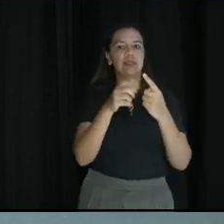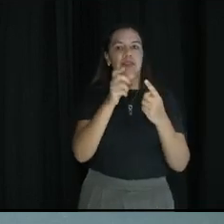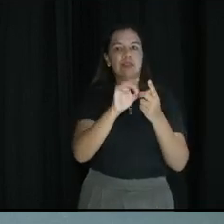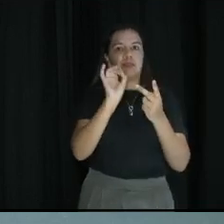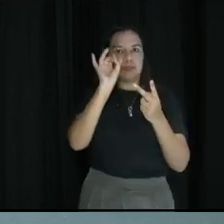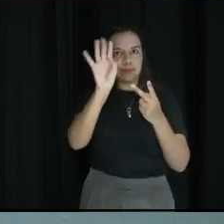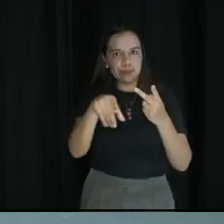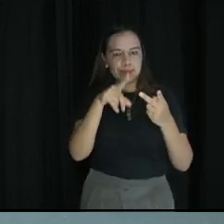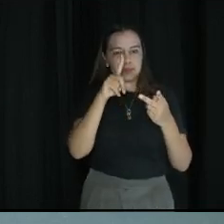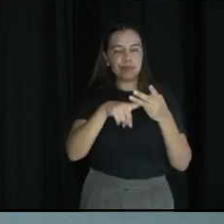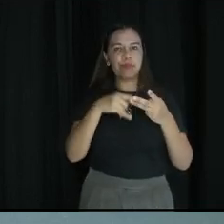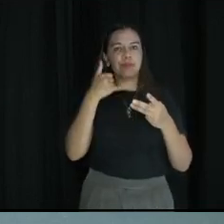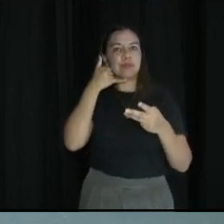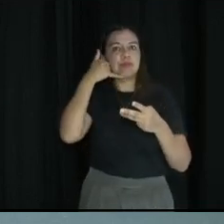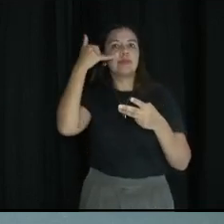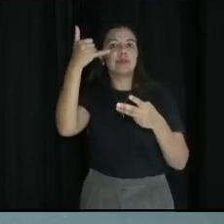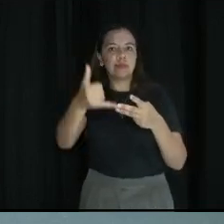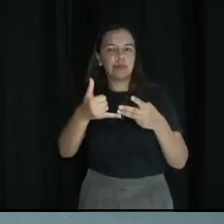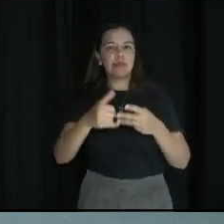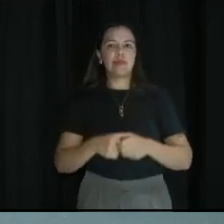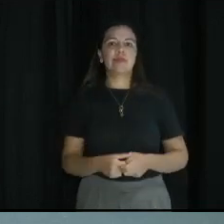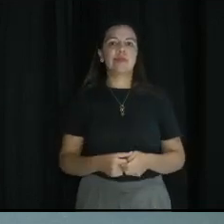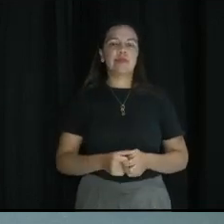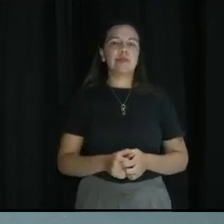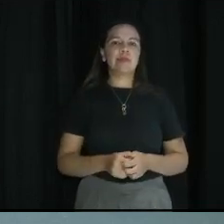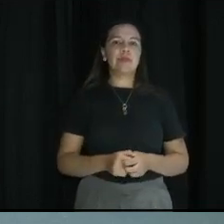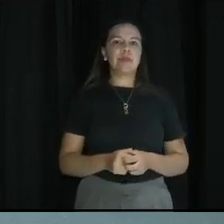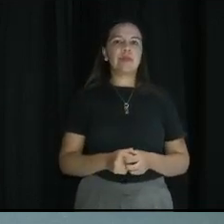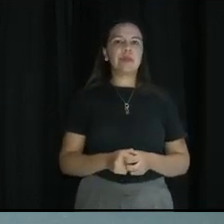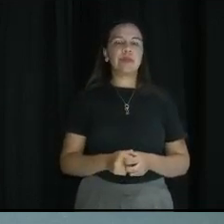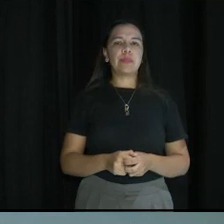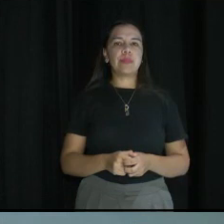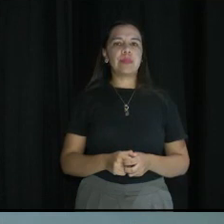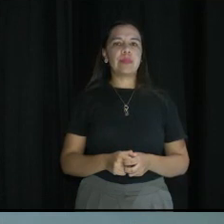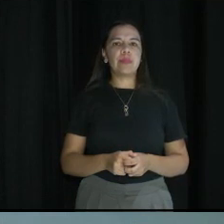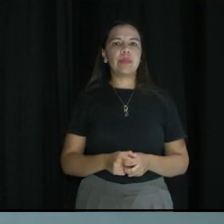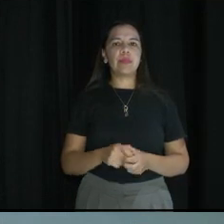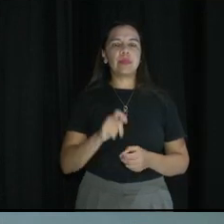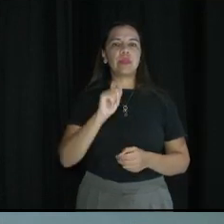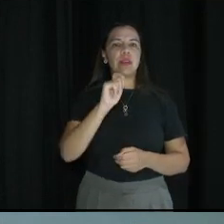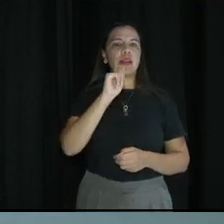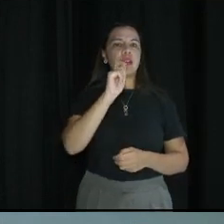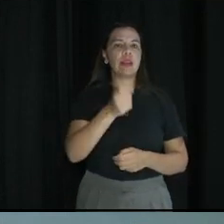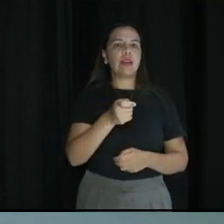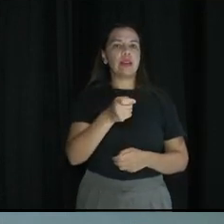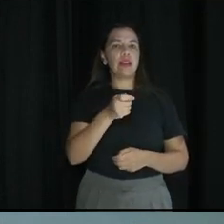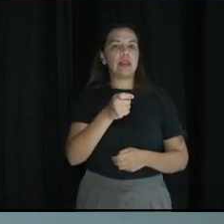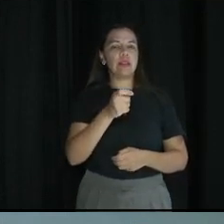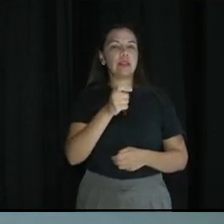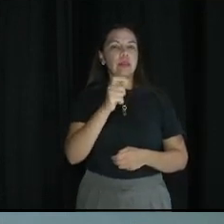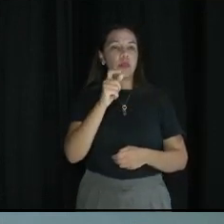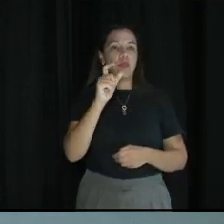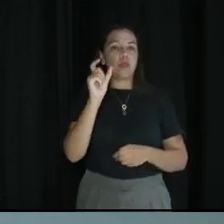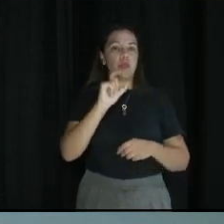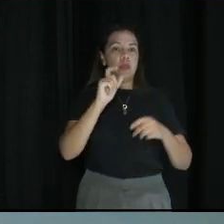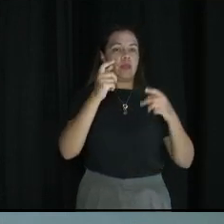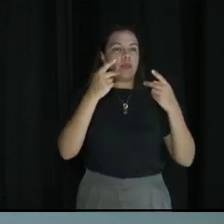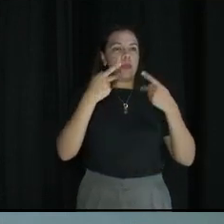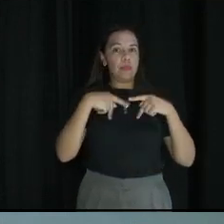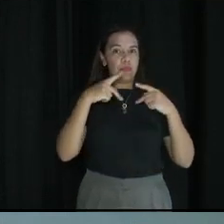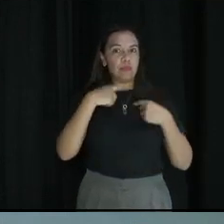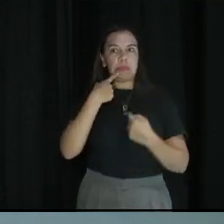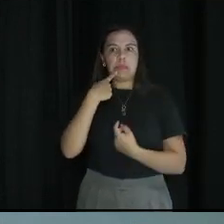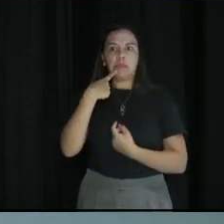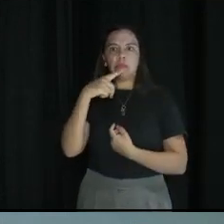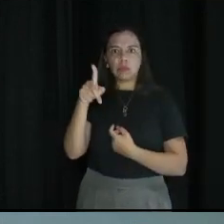El responsable de la denuncia de forma directa es el Ministerio Público. A su vez, él, en la medida de